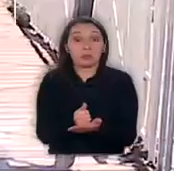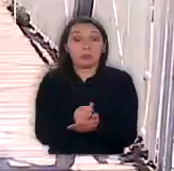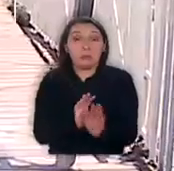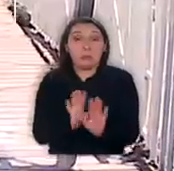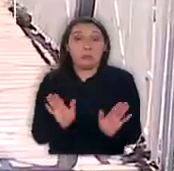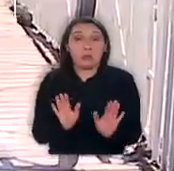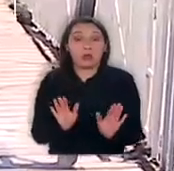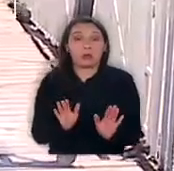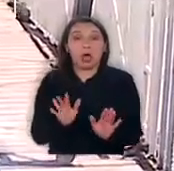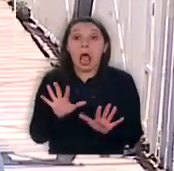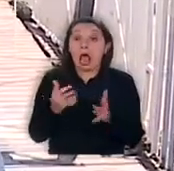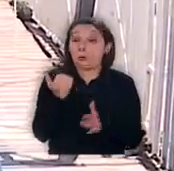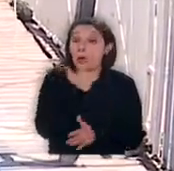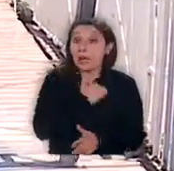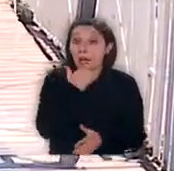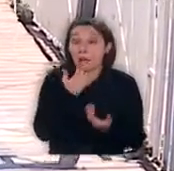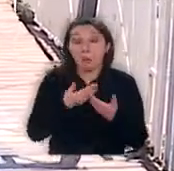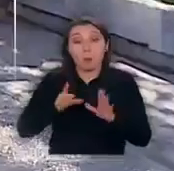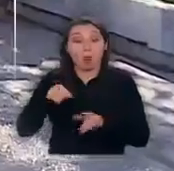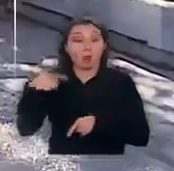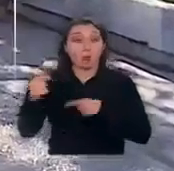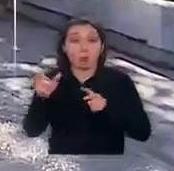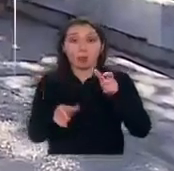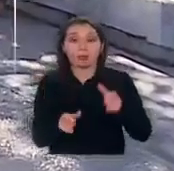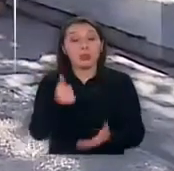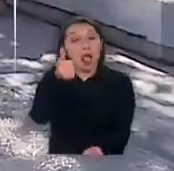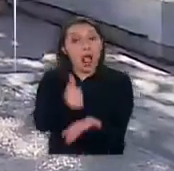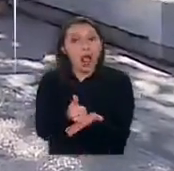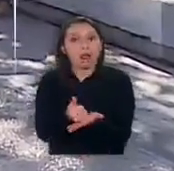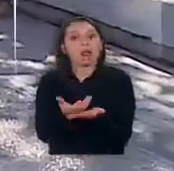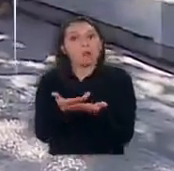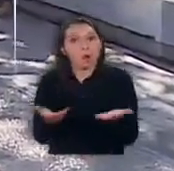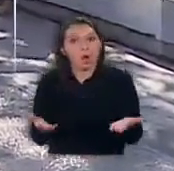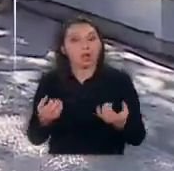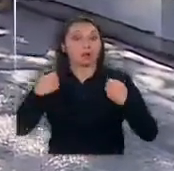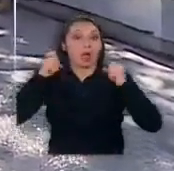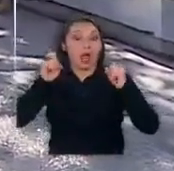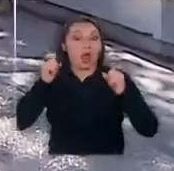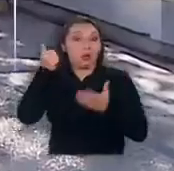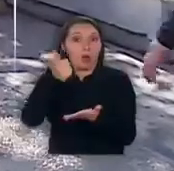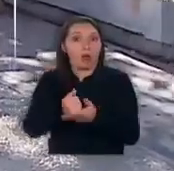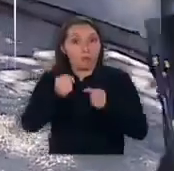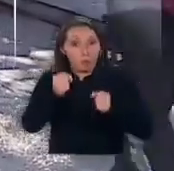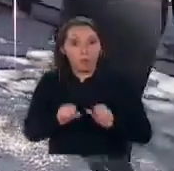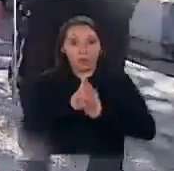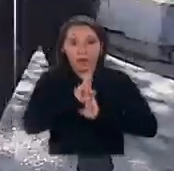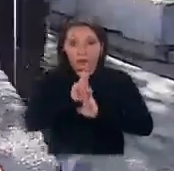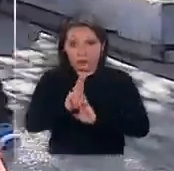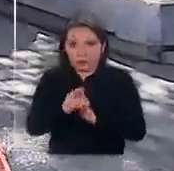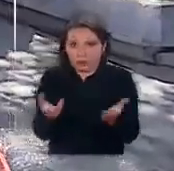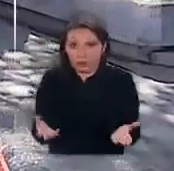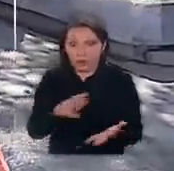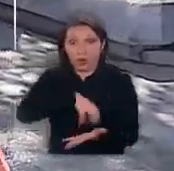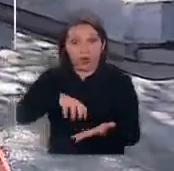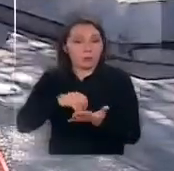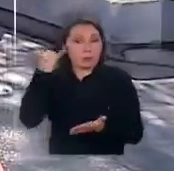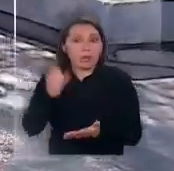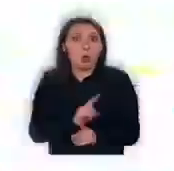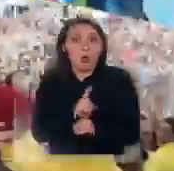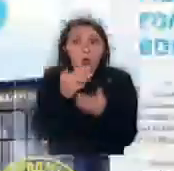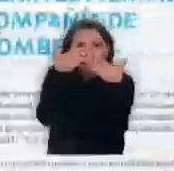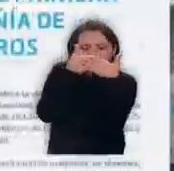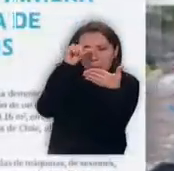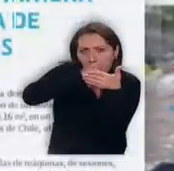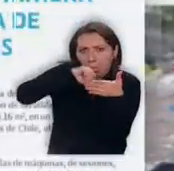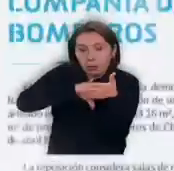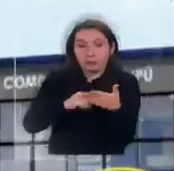nada. Tal vez se ha equivocado como cualquier otra persona. Un alcalde por algo es alcalde, para que pueda representar la comuna. Y siempre, no que esté escondido.